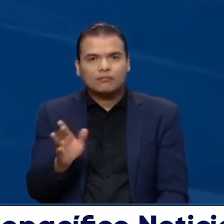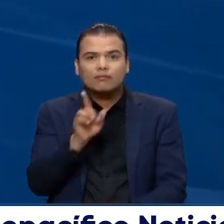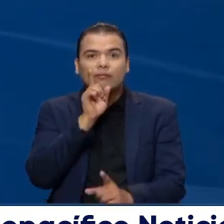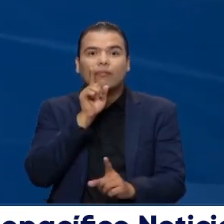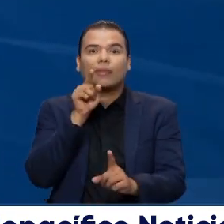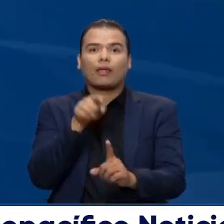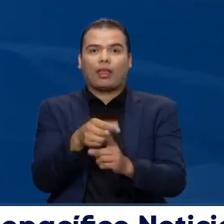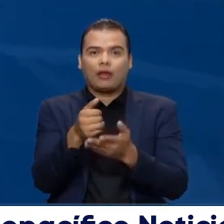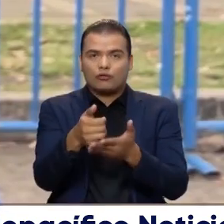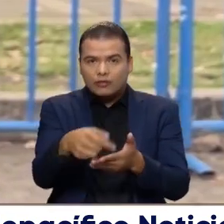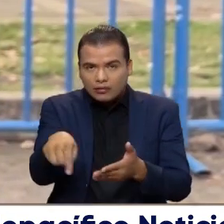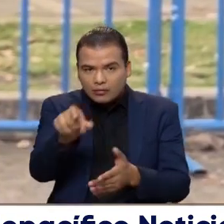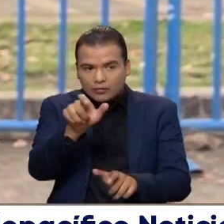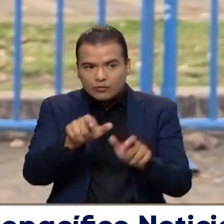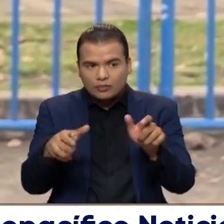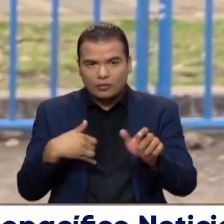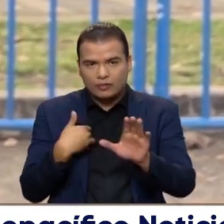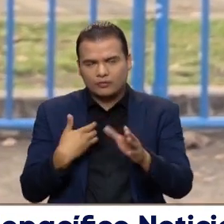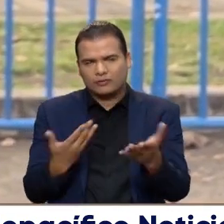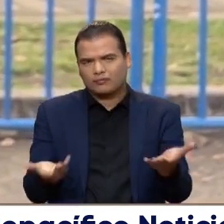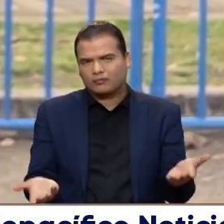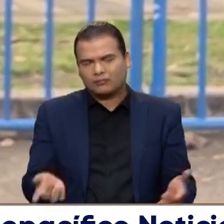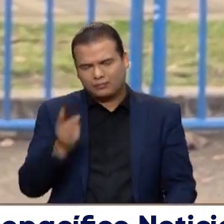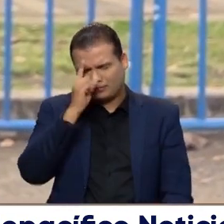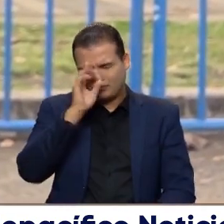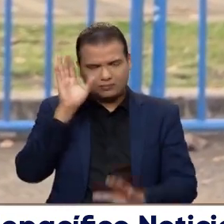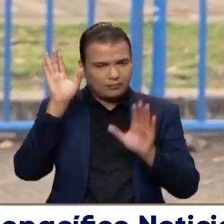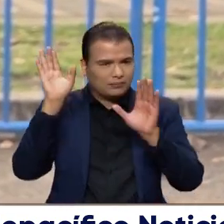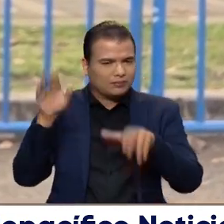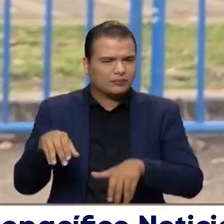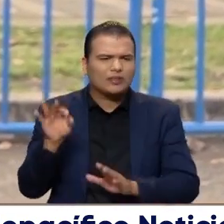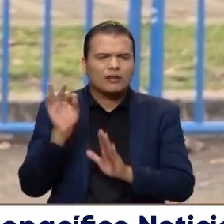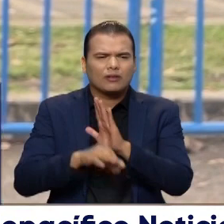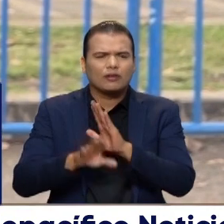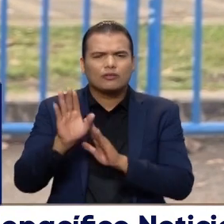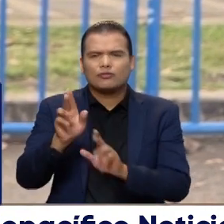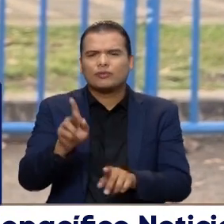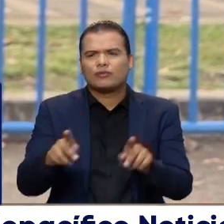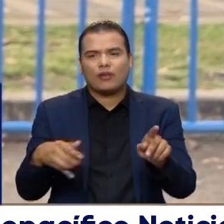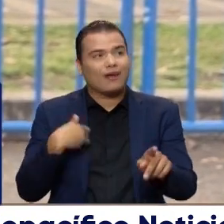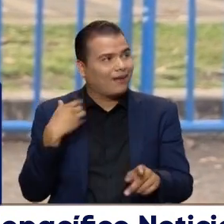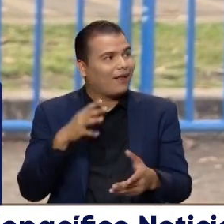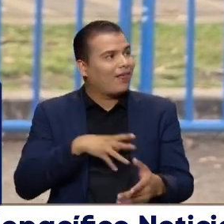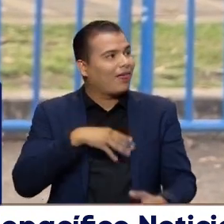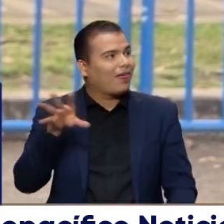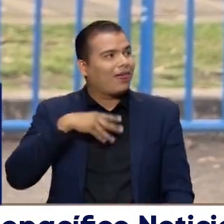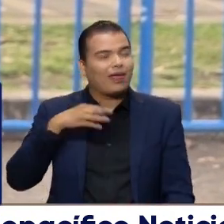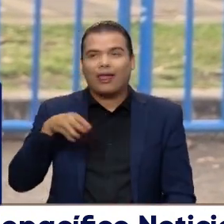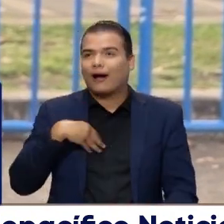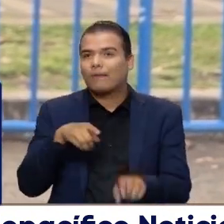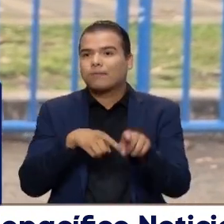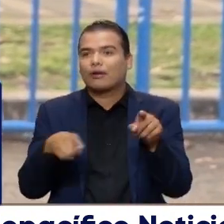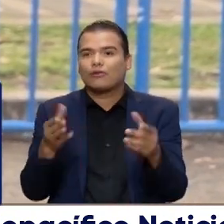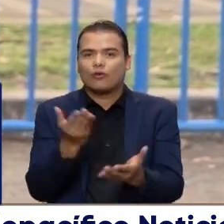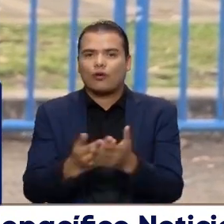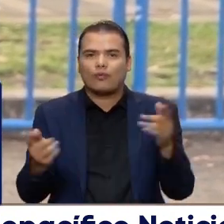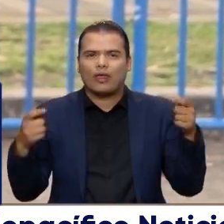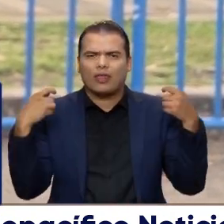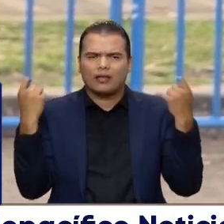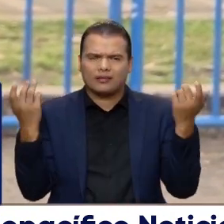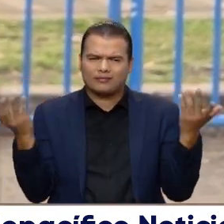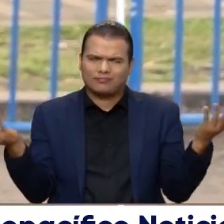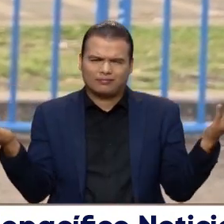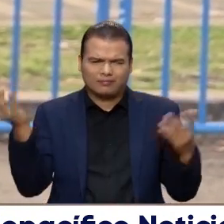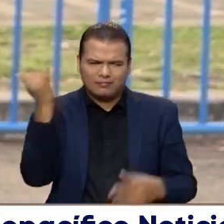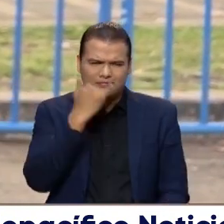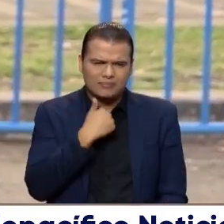la juventud. No, en realidad es una estupidez adelantar los retos que inapropiadamente alguien puede